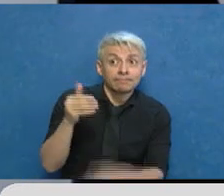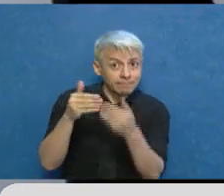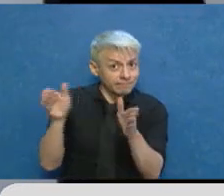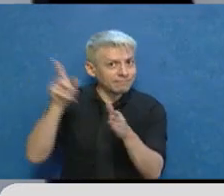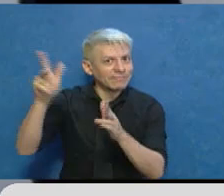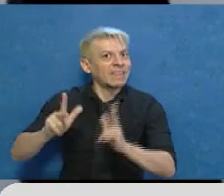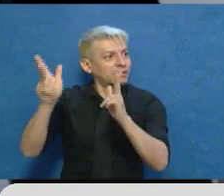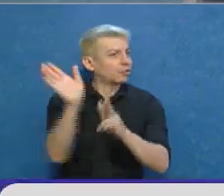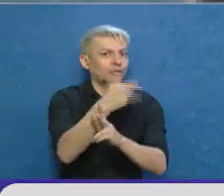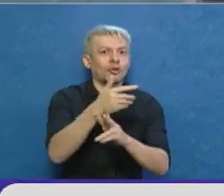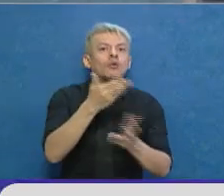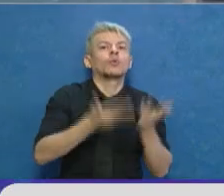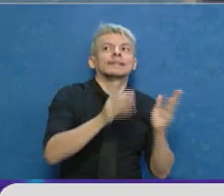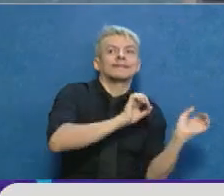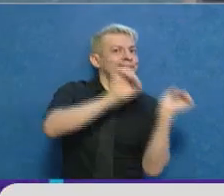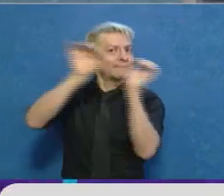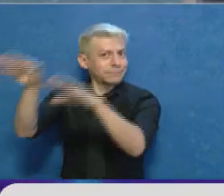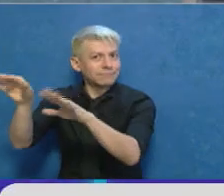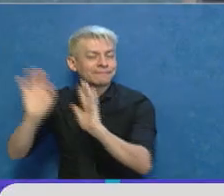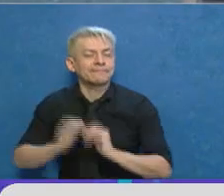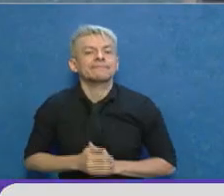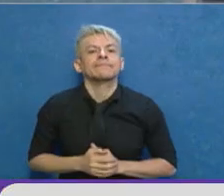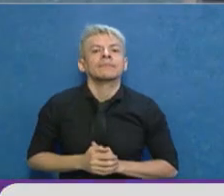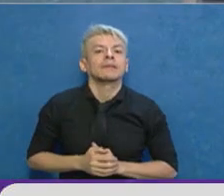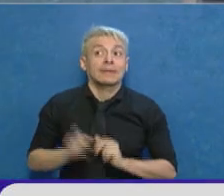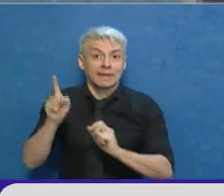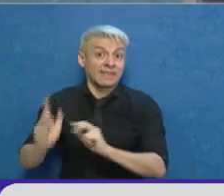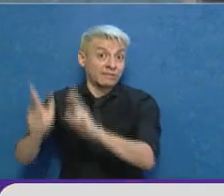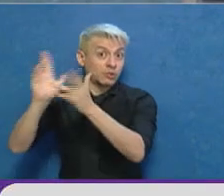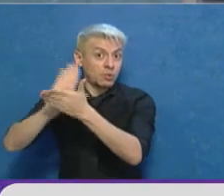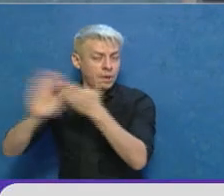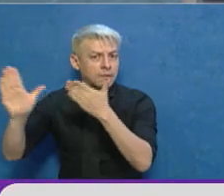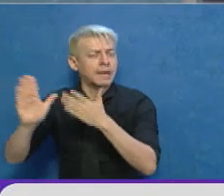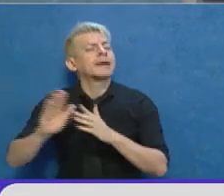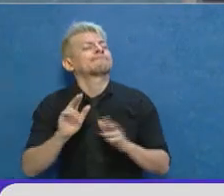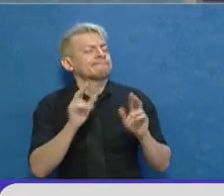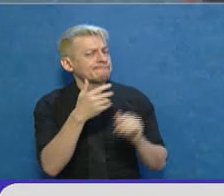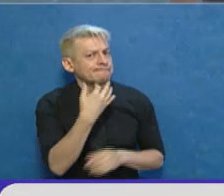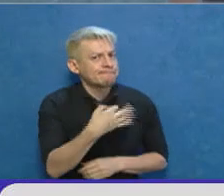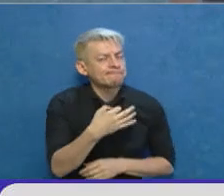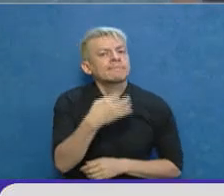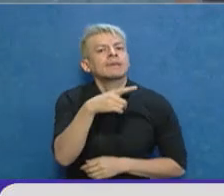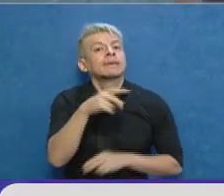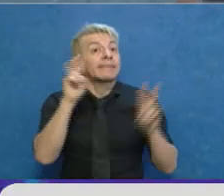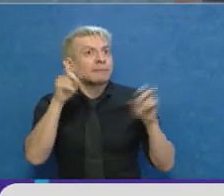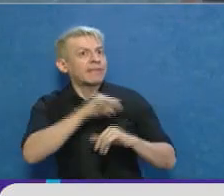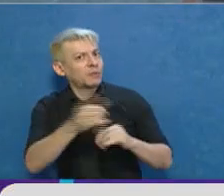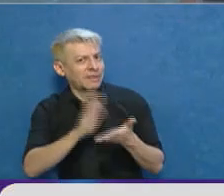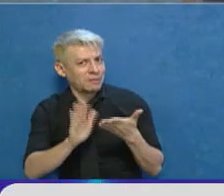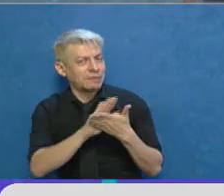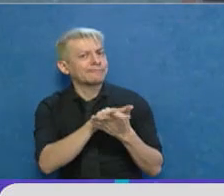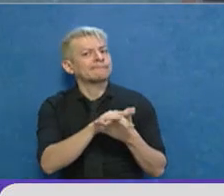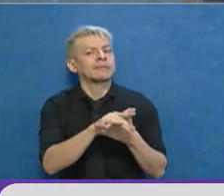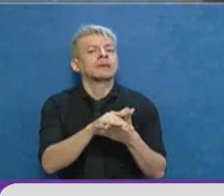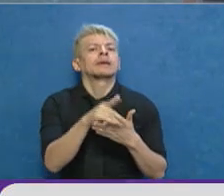Bien. Volviendo a las denuncias, Gulé, 60.000 puede que sea el número de las denuncias recibidas desde marzo hasta la fecha. Y la